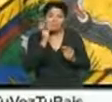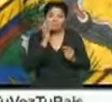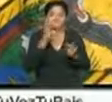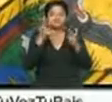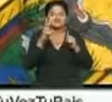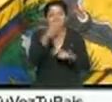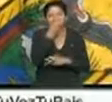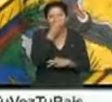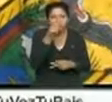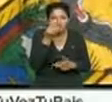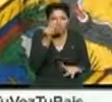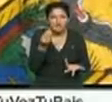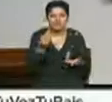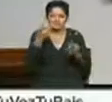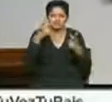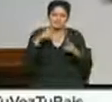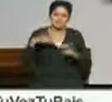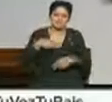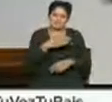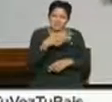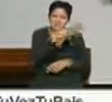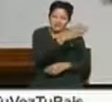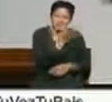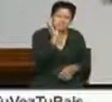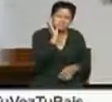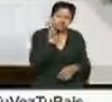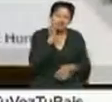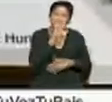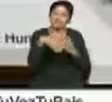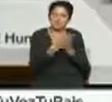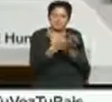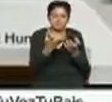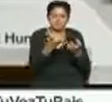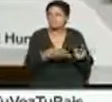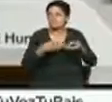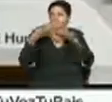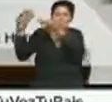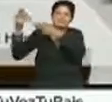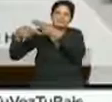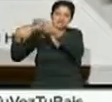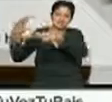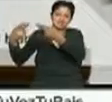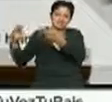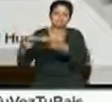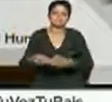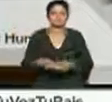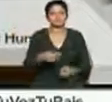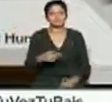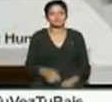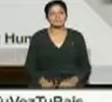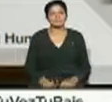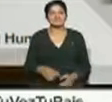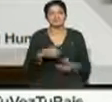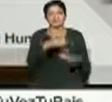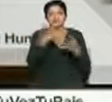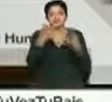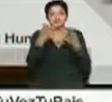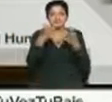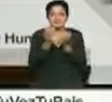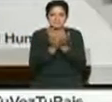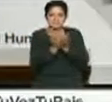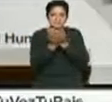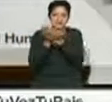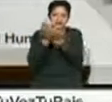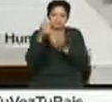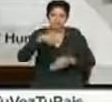los productos de mar que en Ecuador se cultivan. Estamos trabajando también el aspecto logístico de transporte para poder ir